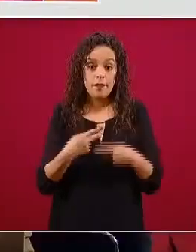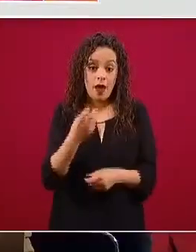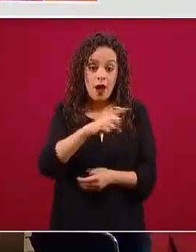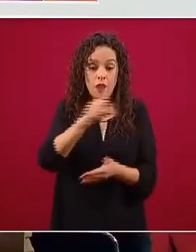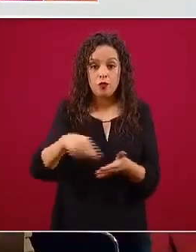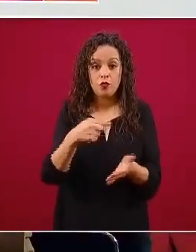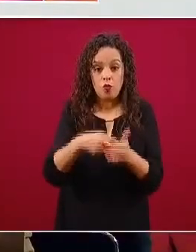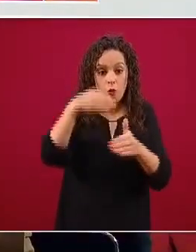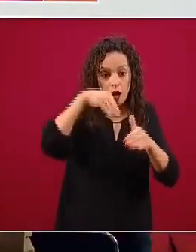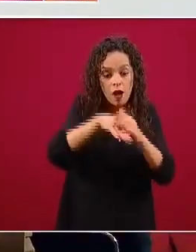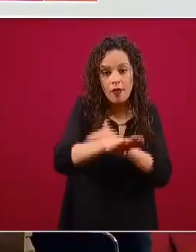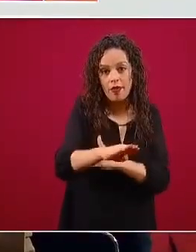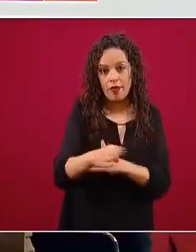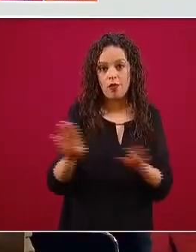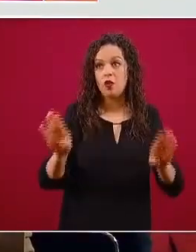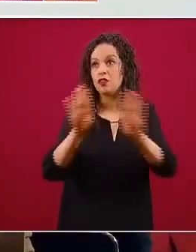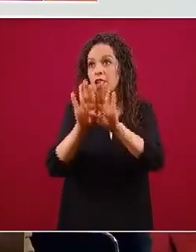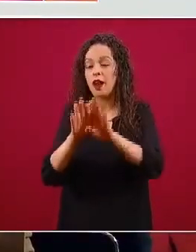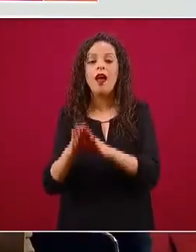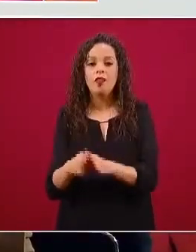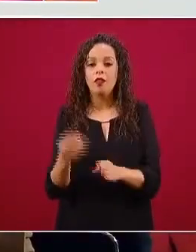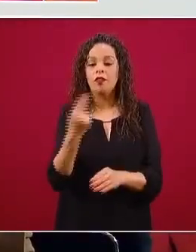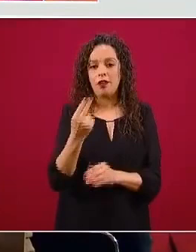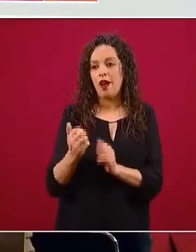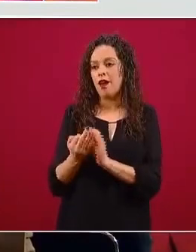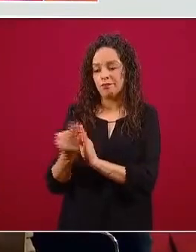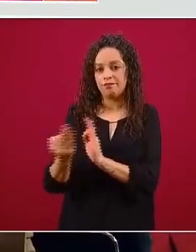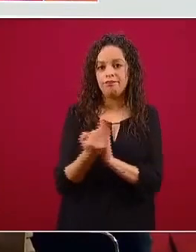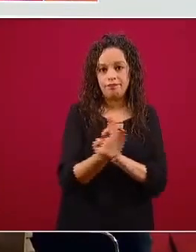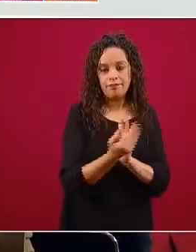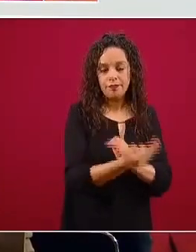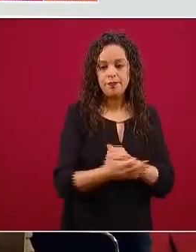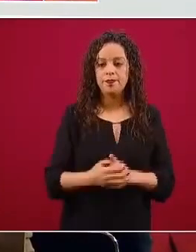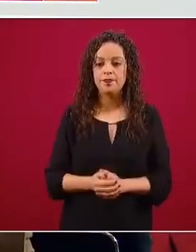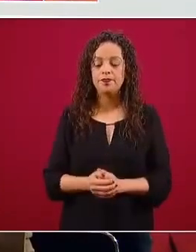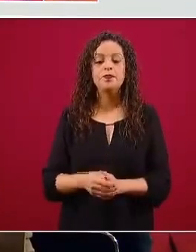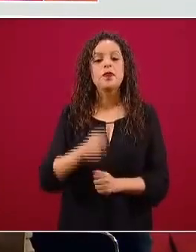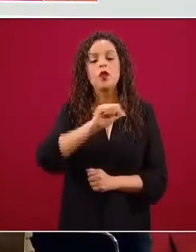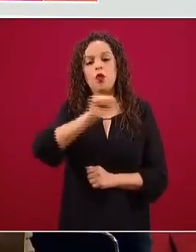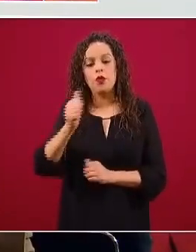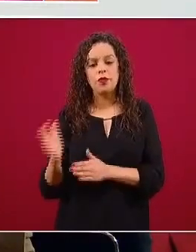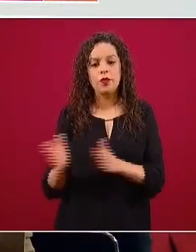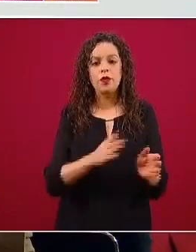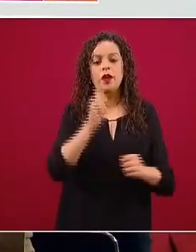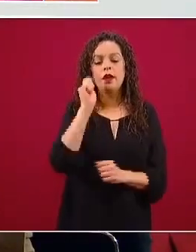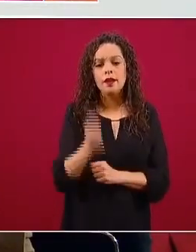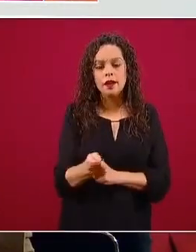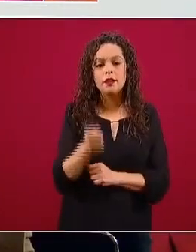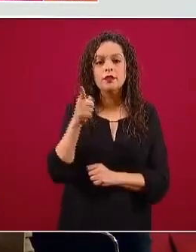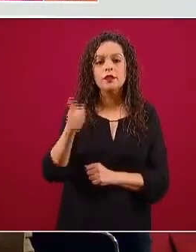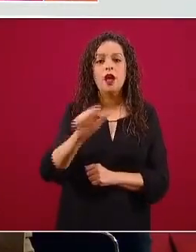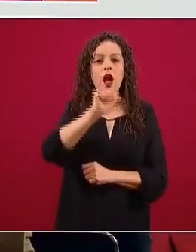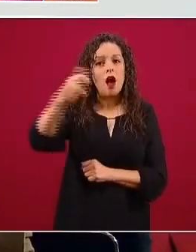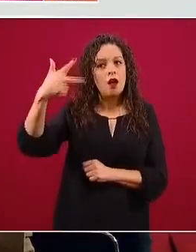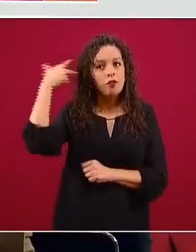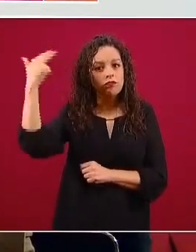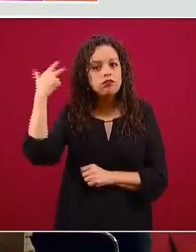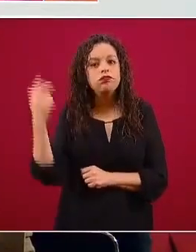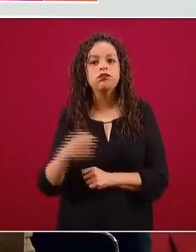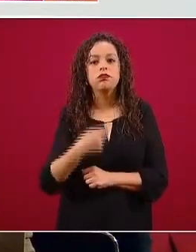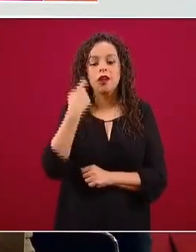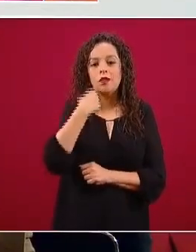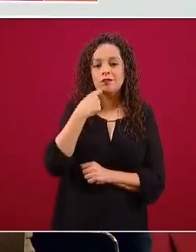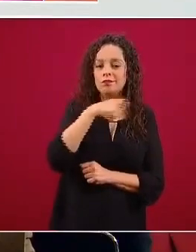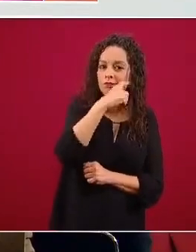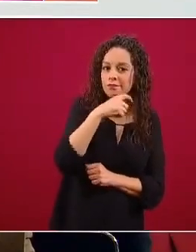tipo de establecimientos. En el caso de servicios de barbería, peluquería, estéticas, etcétera, ya sabemos